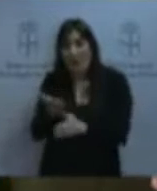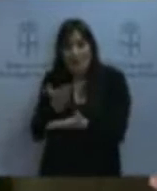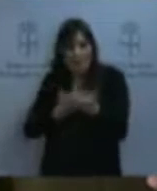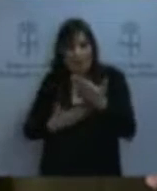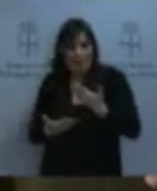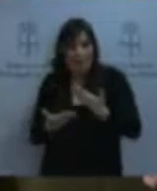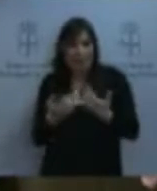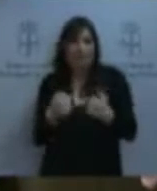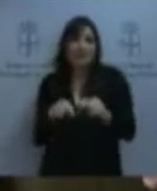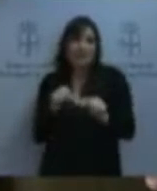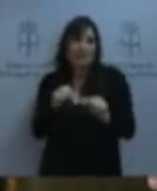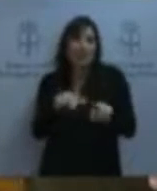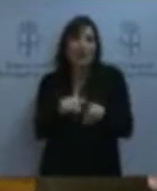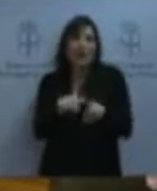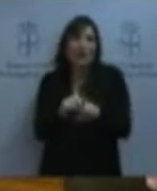algunos casos.